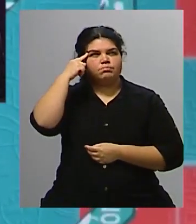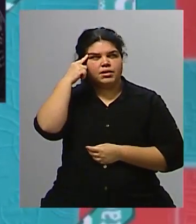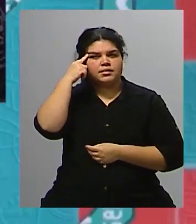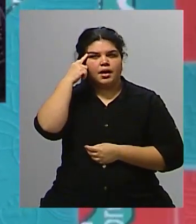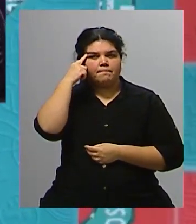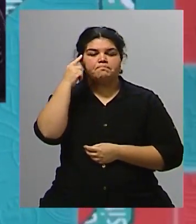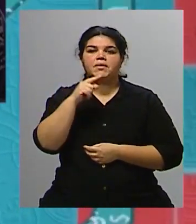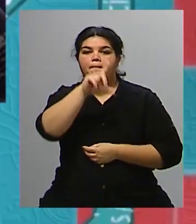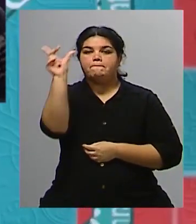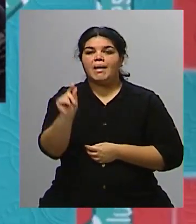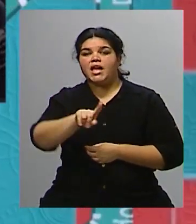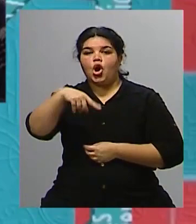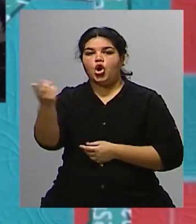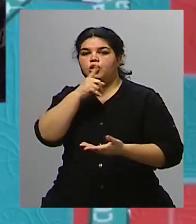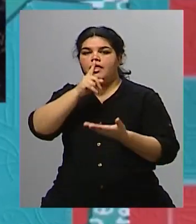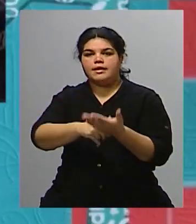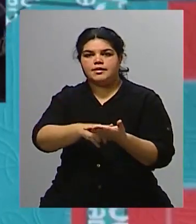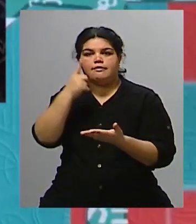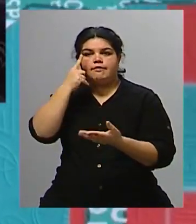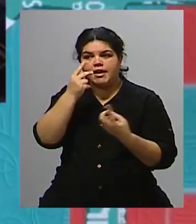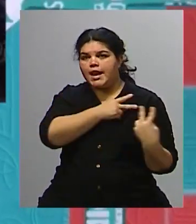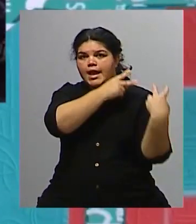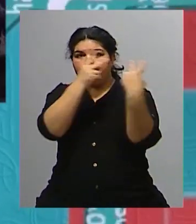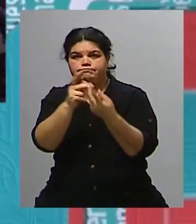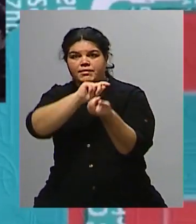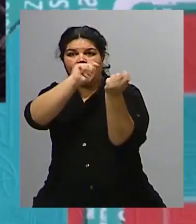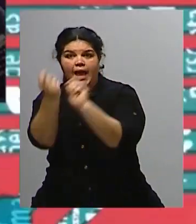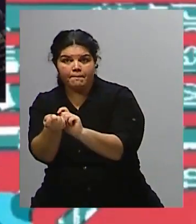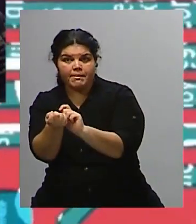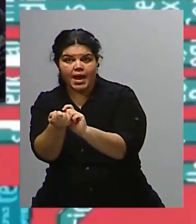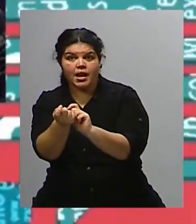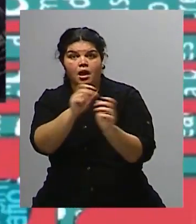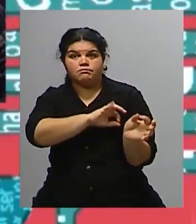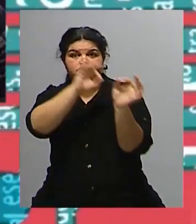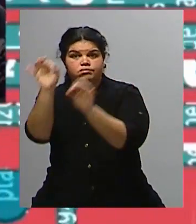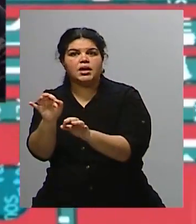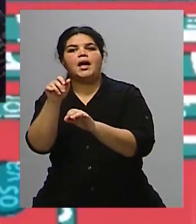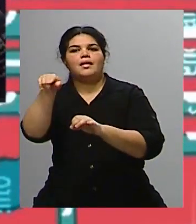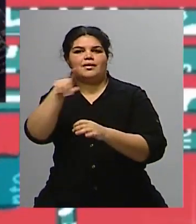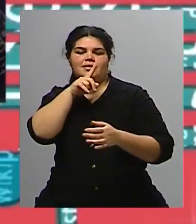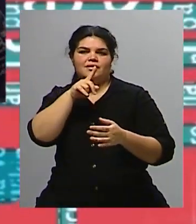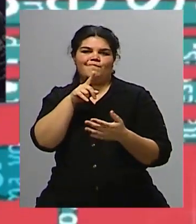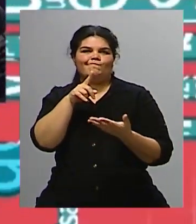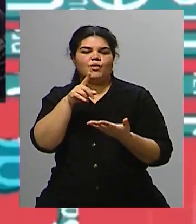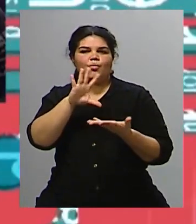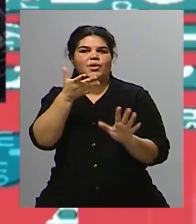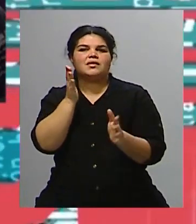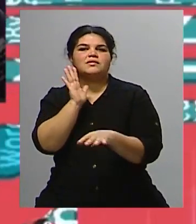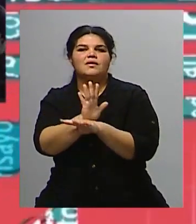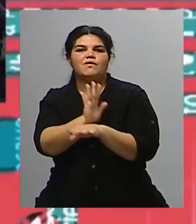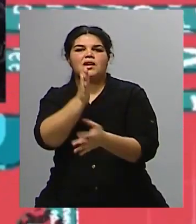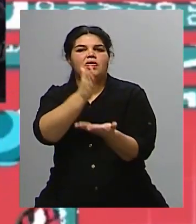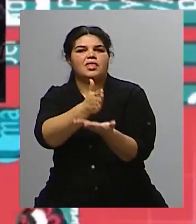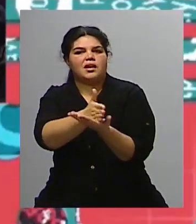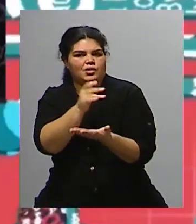cambia completamente cuál es el pensamiento que uno tiene sobre las personas que migran, ¿no? Entender que migrar es un derecho humano